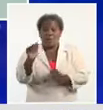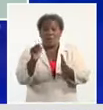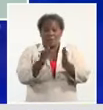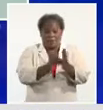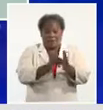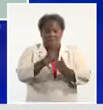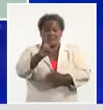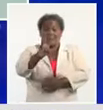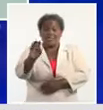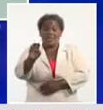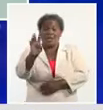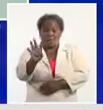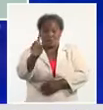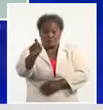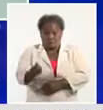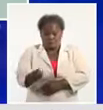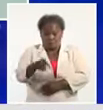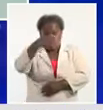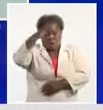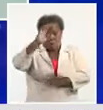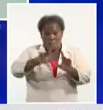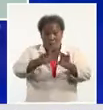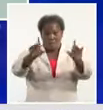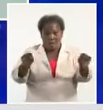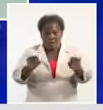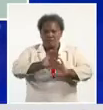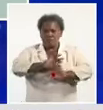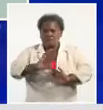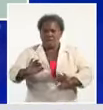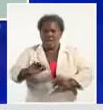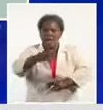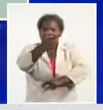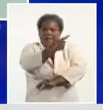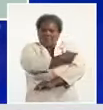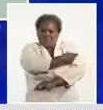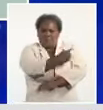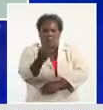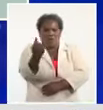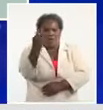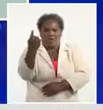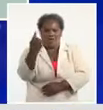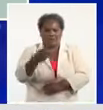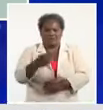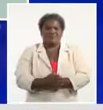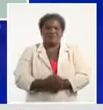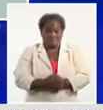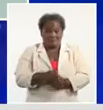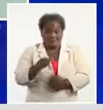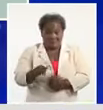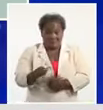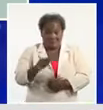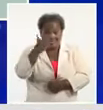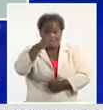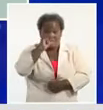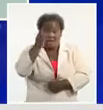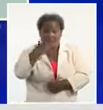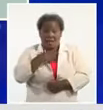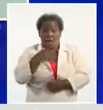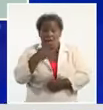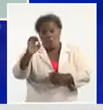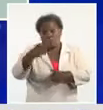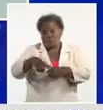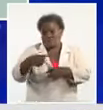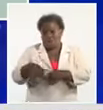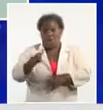3.039.304 personas en Cuba han recibido una primera dosis de los candidatos vacunales.